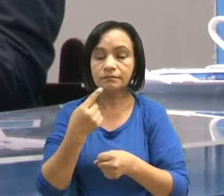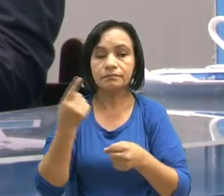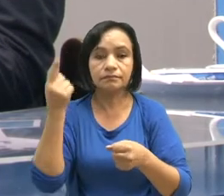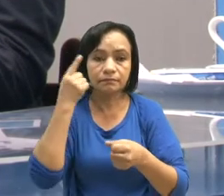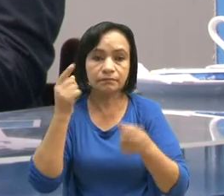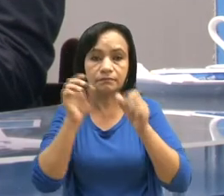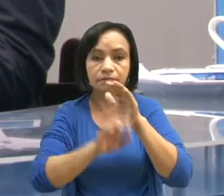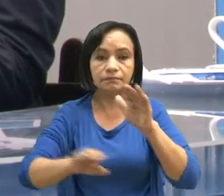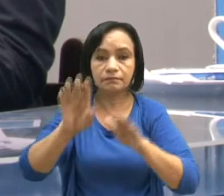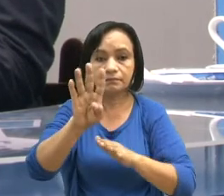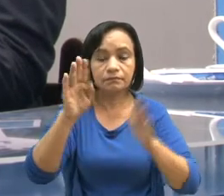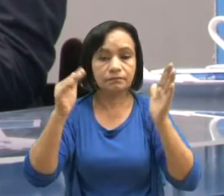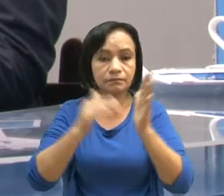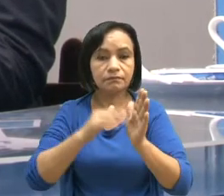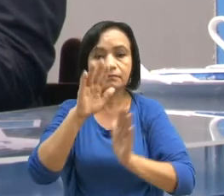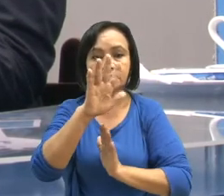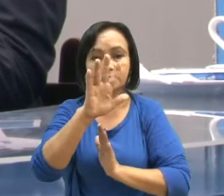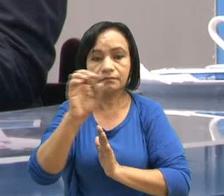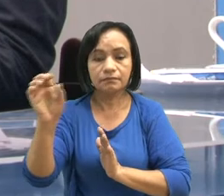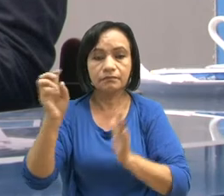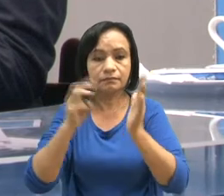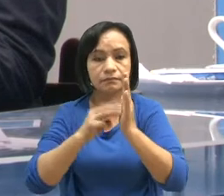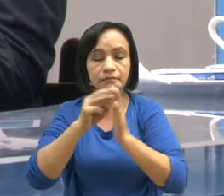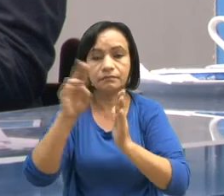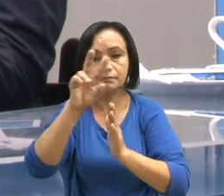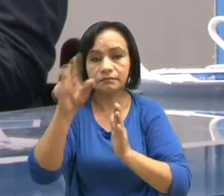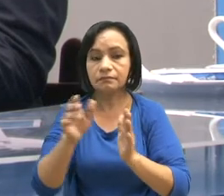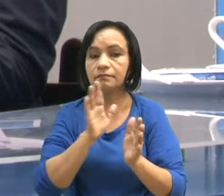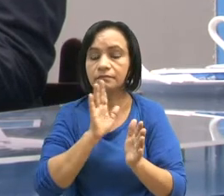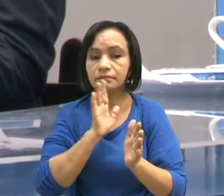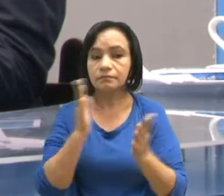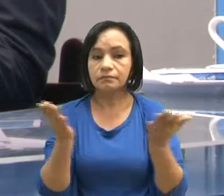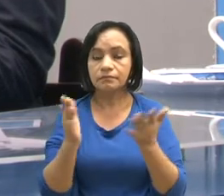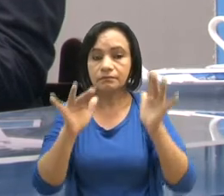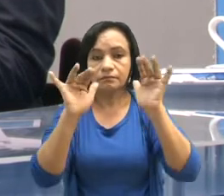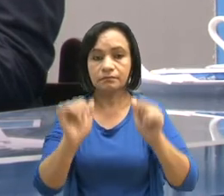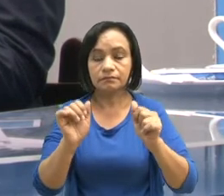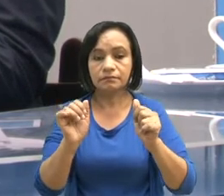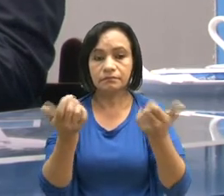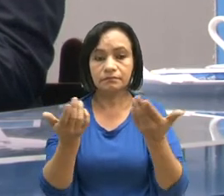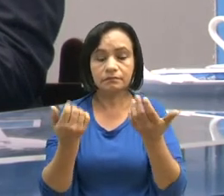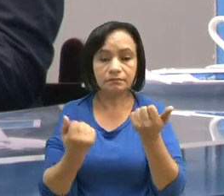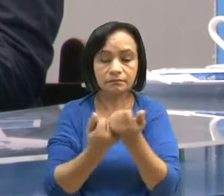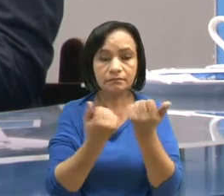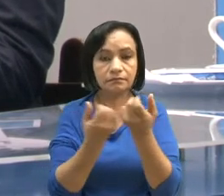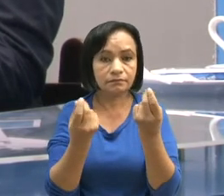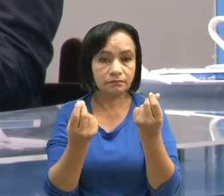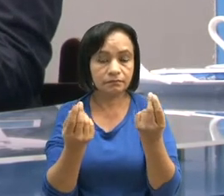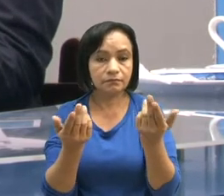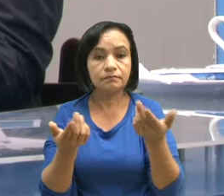podríamos alcanzar más de los 4.500 millones de Córdoba, y si hablamos de ya con los desembolsos financieros, porque